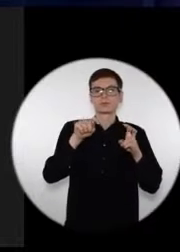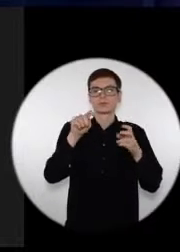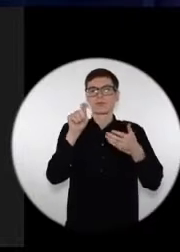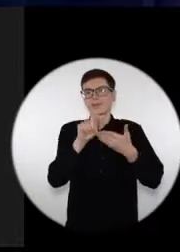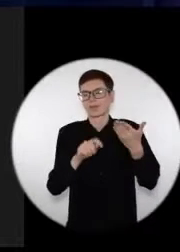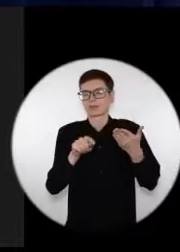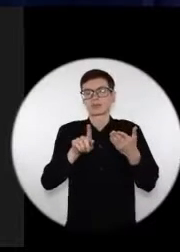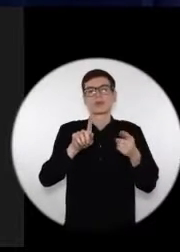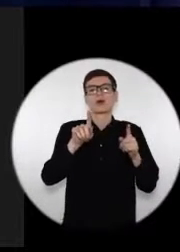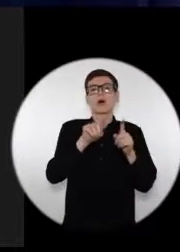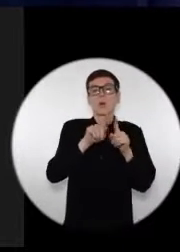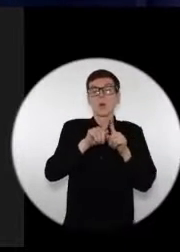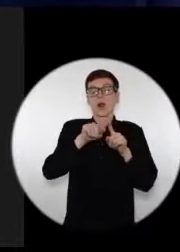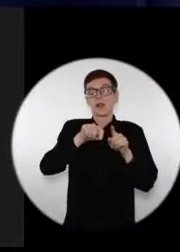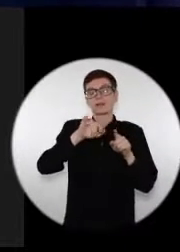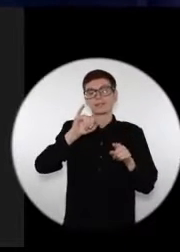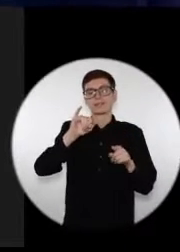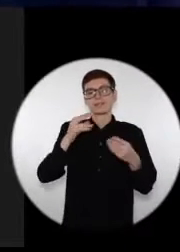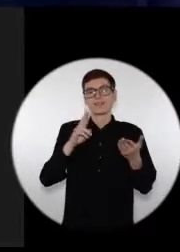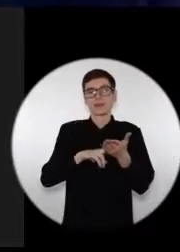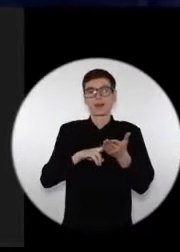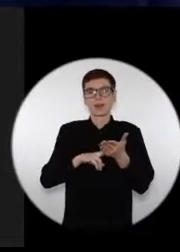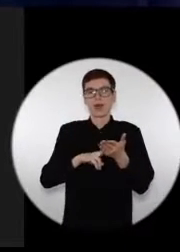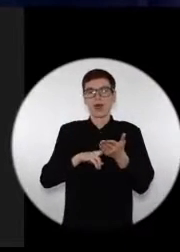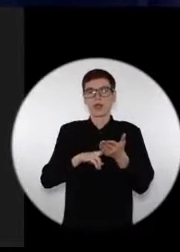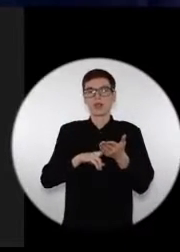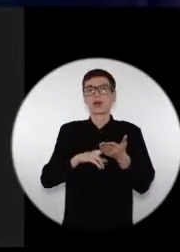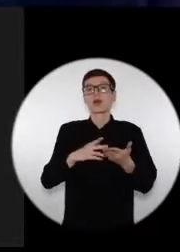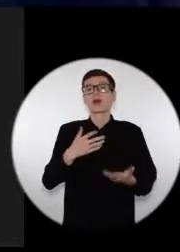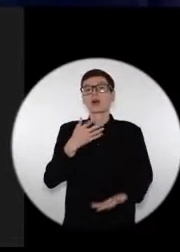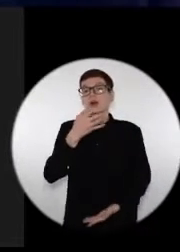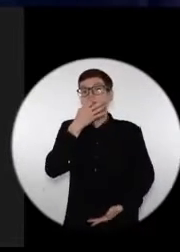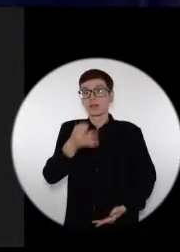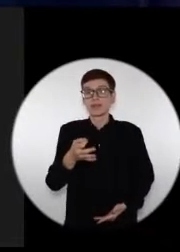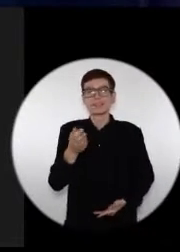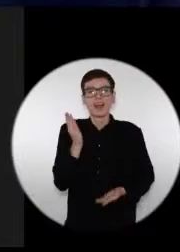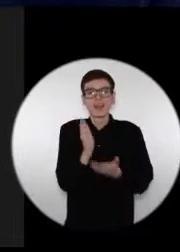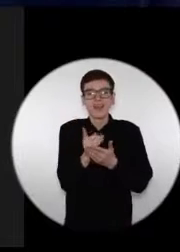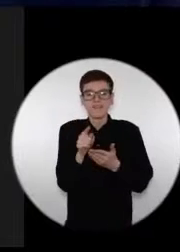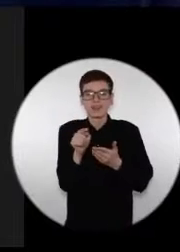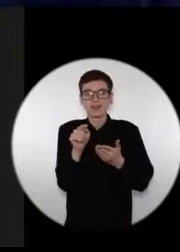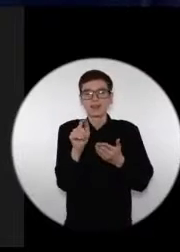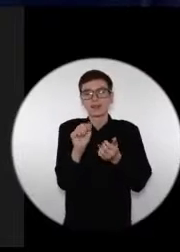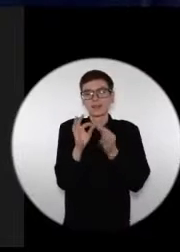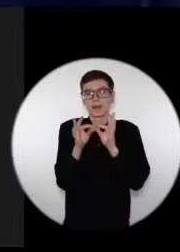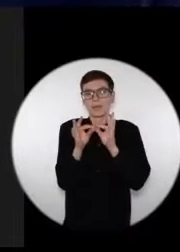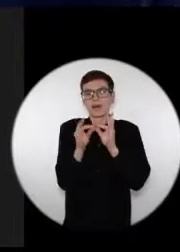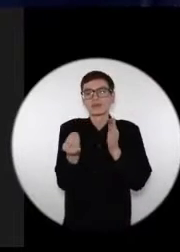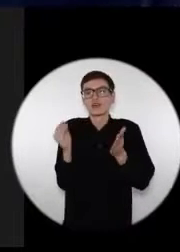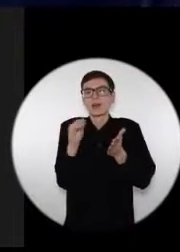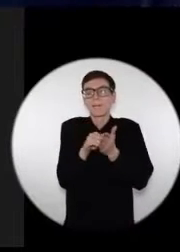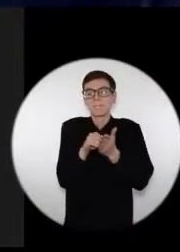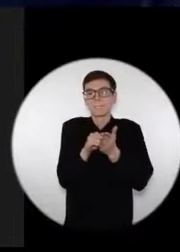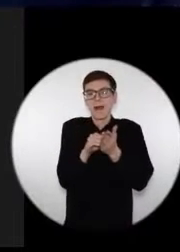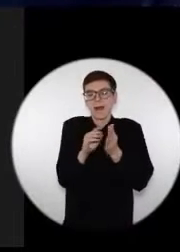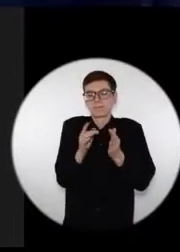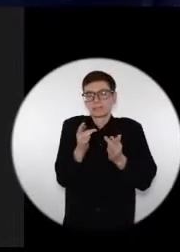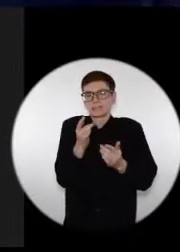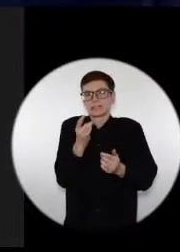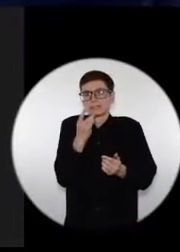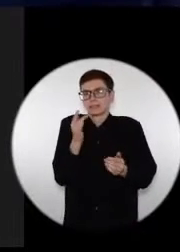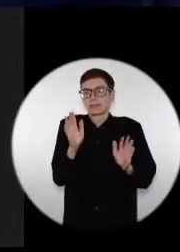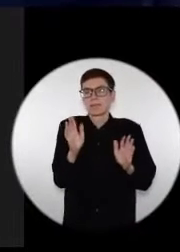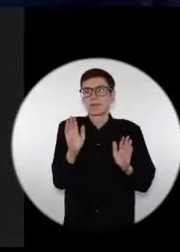ahí por lo que tú me dices mea cierto sentido claro que el que el intermediario sea lo más discreto posible en el fondo que no medie ninguna